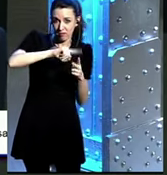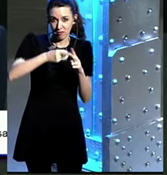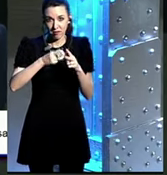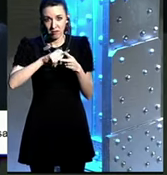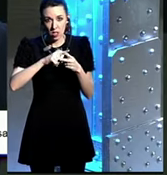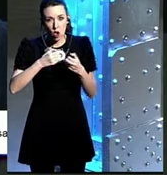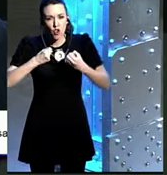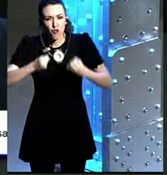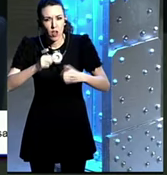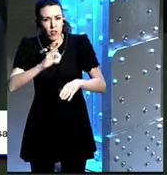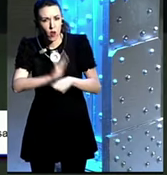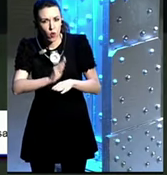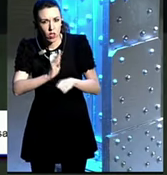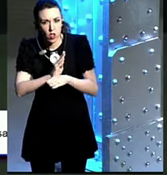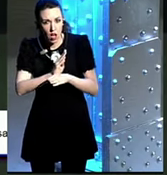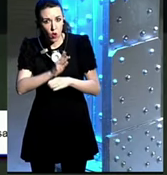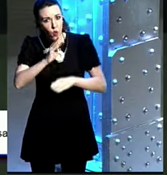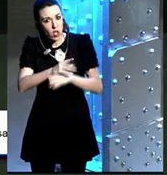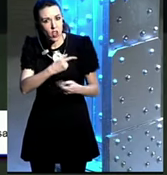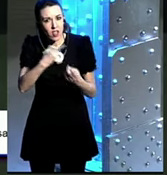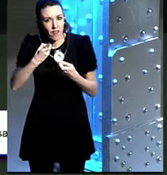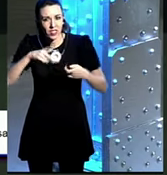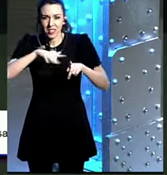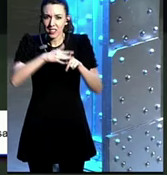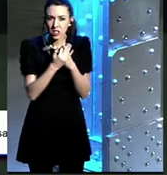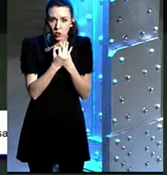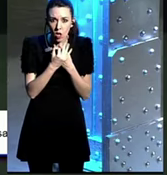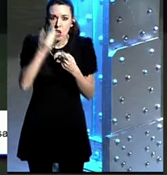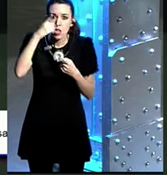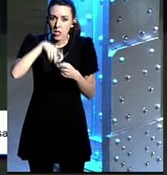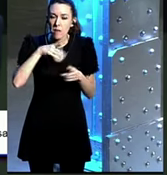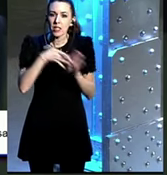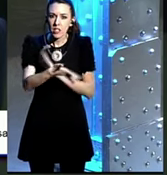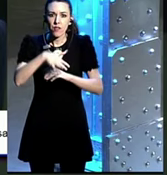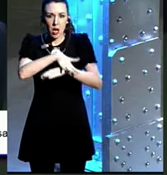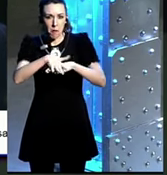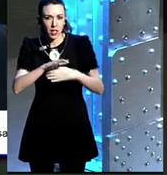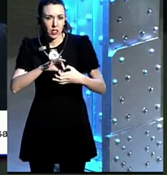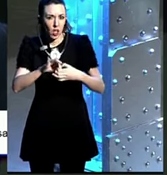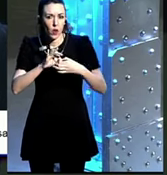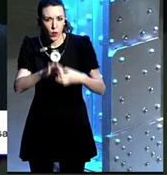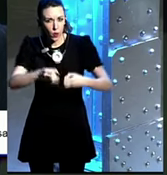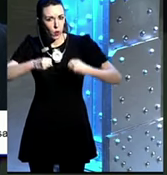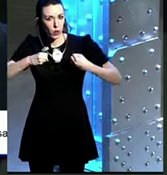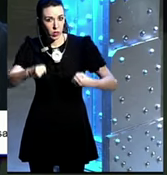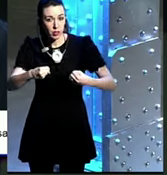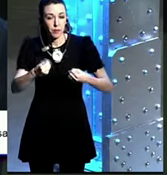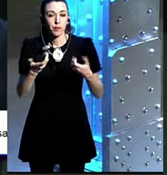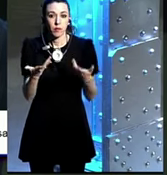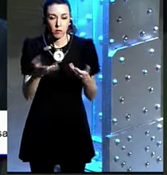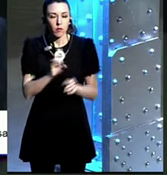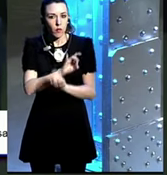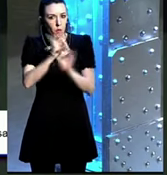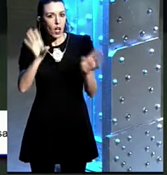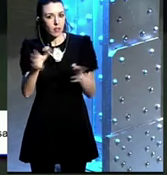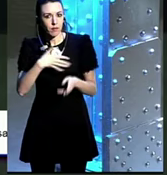nuestros cuidados, la intensidad de los cuidados que han requerido este tipo de situaciones es también la base de este vínculo tan profundo. Por